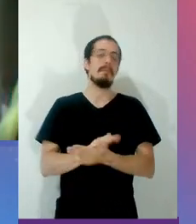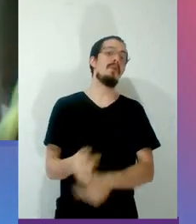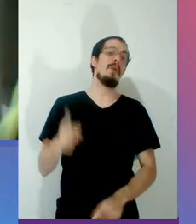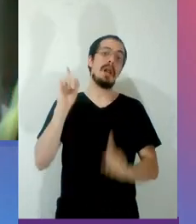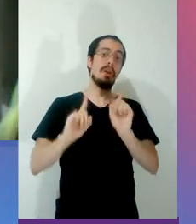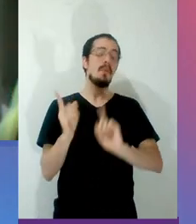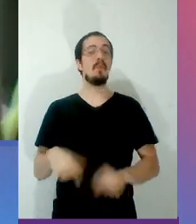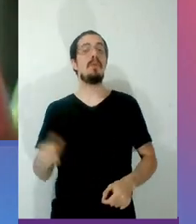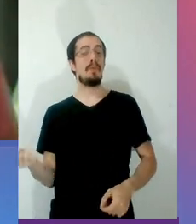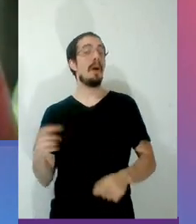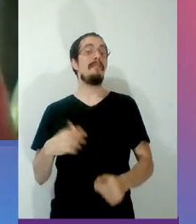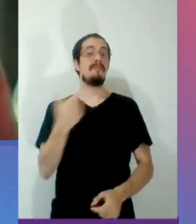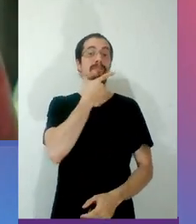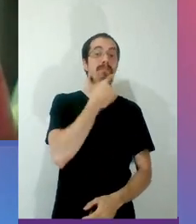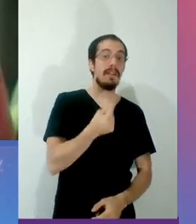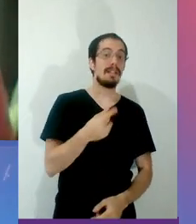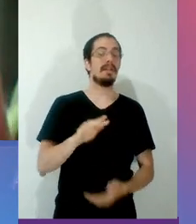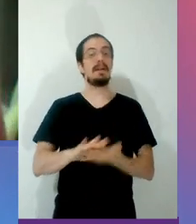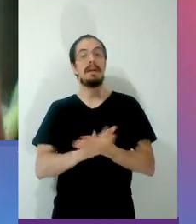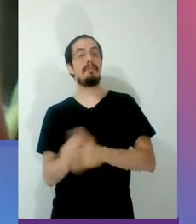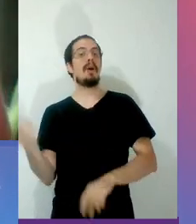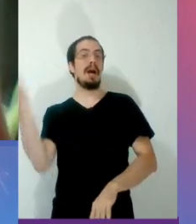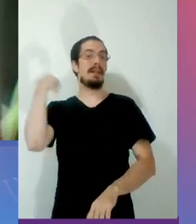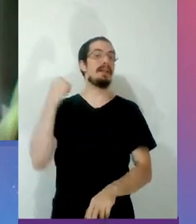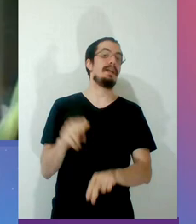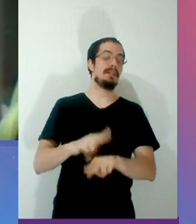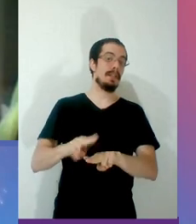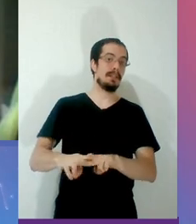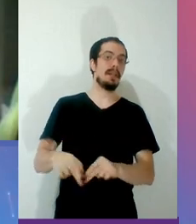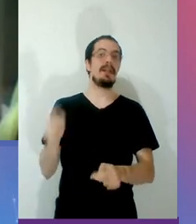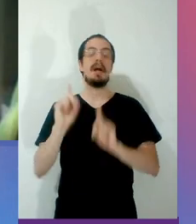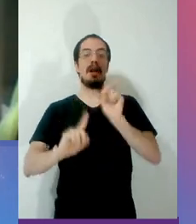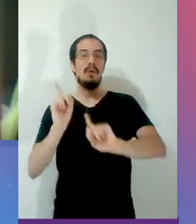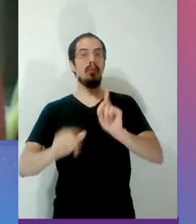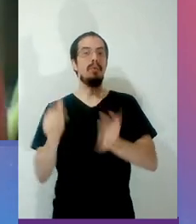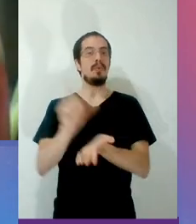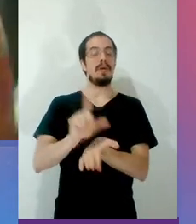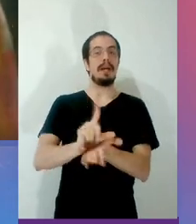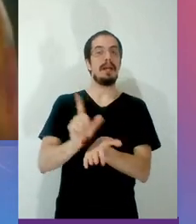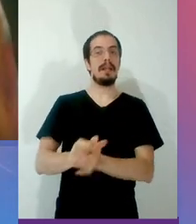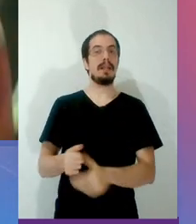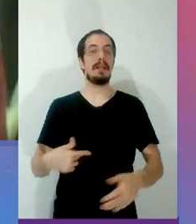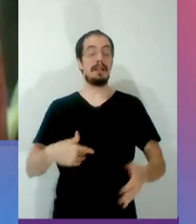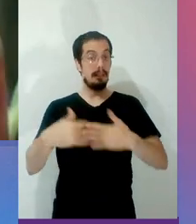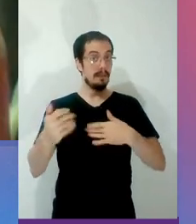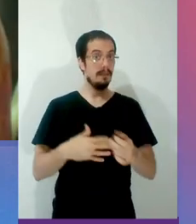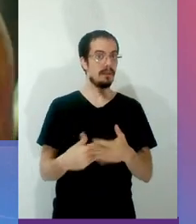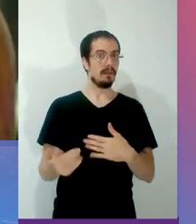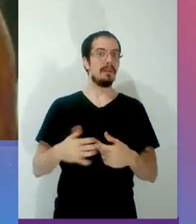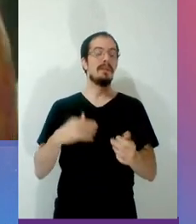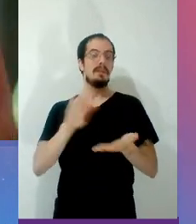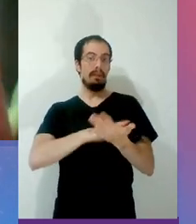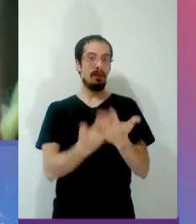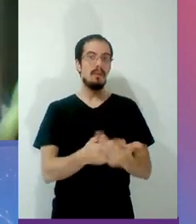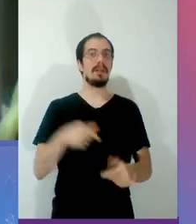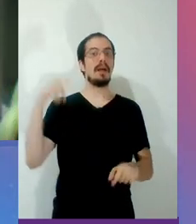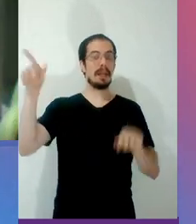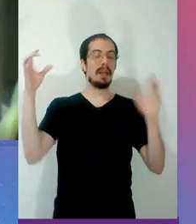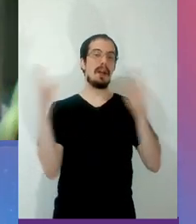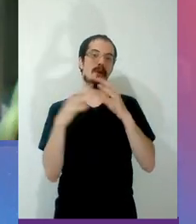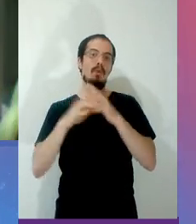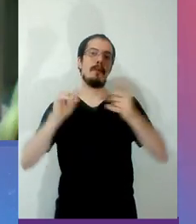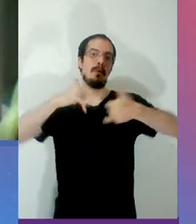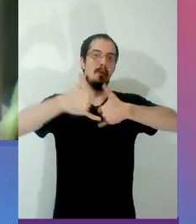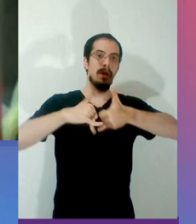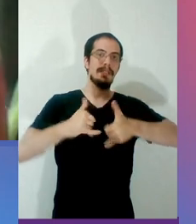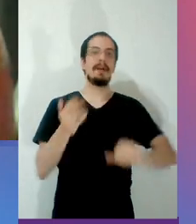hizo también acá en la comuna, algunos centros de salud, como los grupos de WhatsApp. Los grupos de WhatsApp, los grupos de